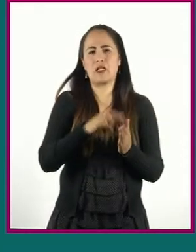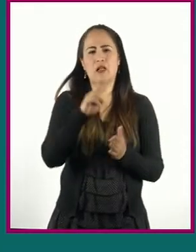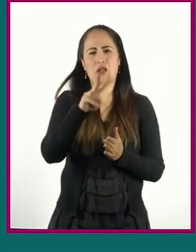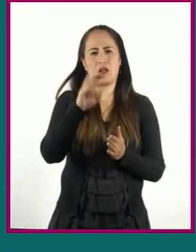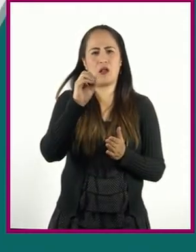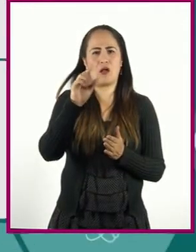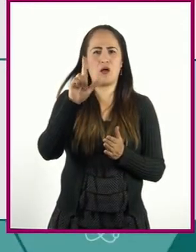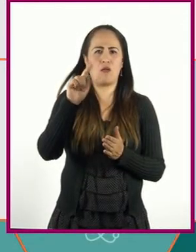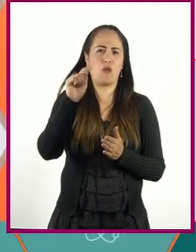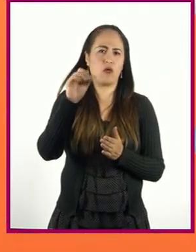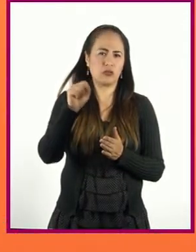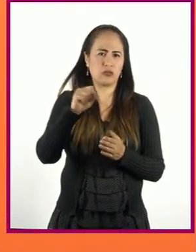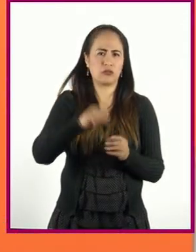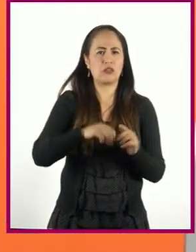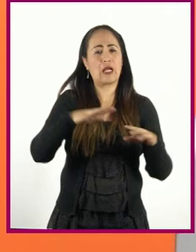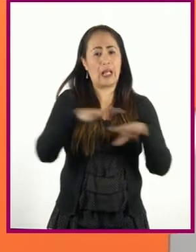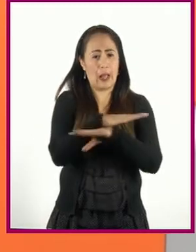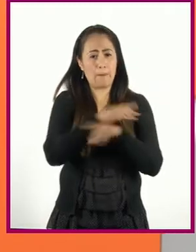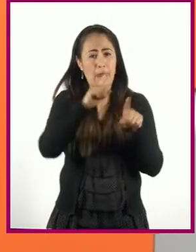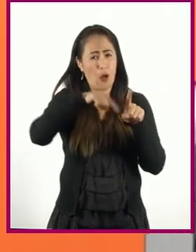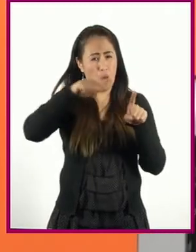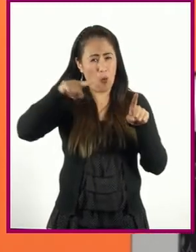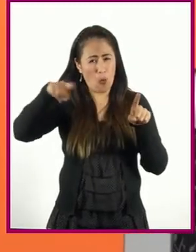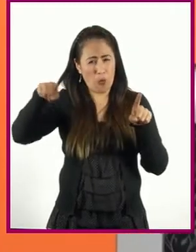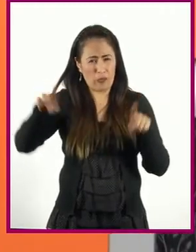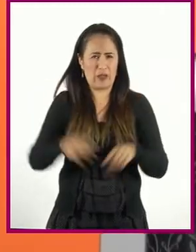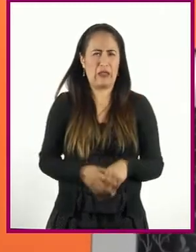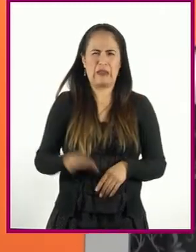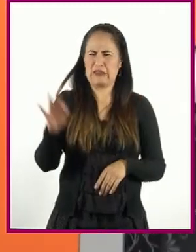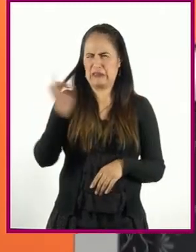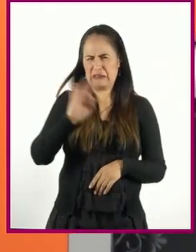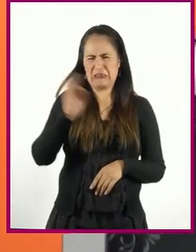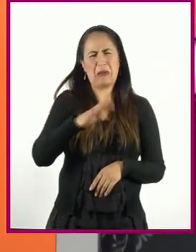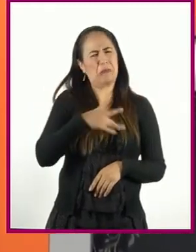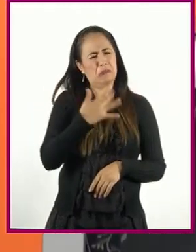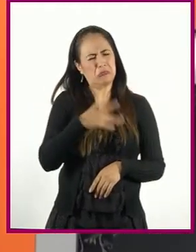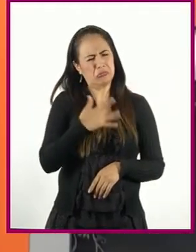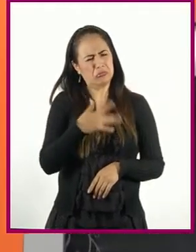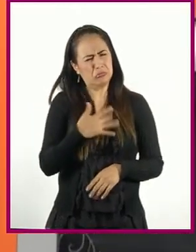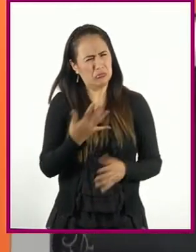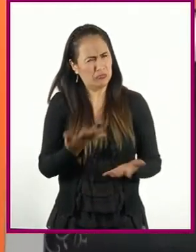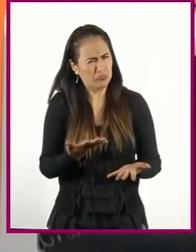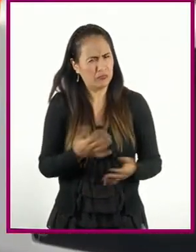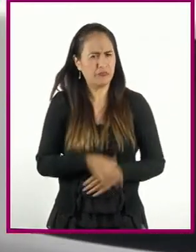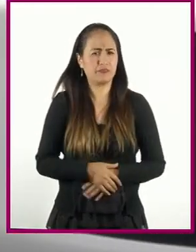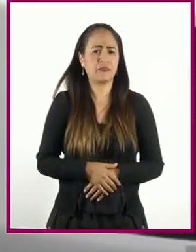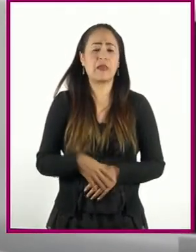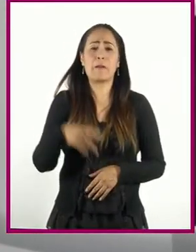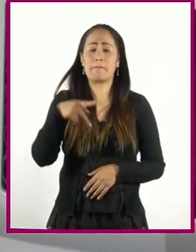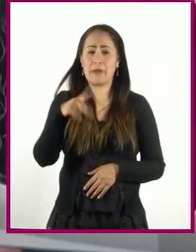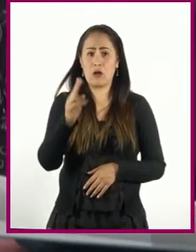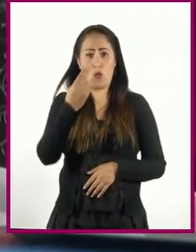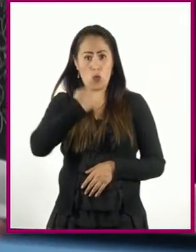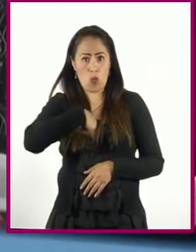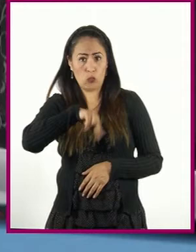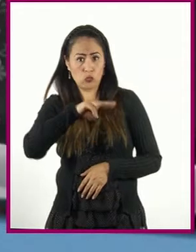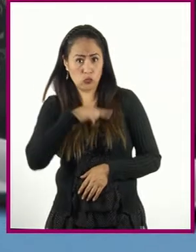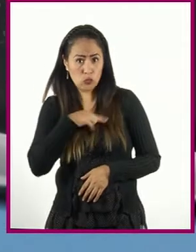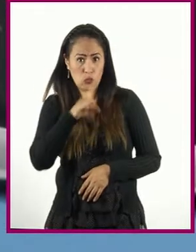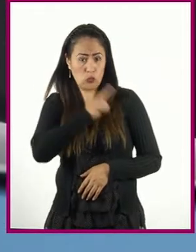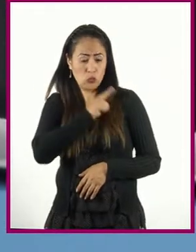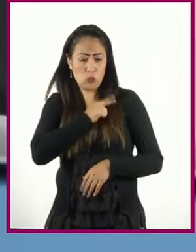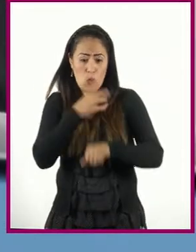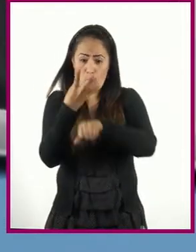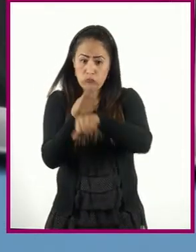ondas electromagnéticas. Parecería algo de sentido común, pero no debemos realizar reparaciones a un horno de